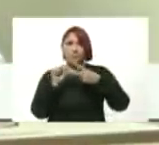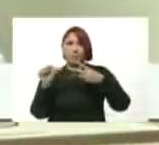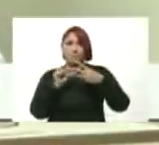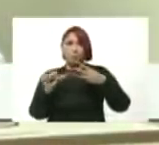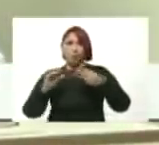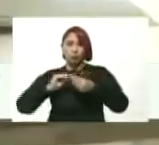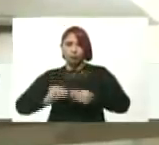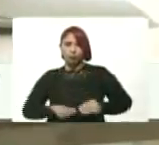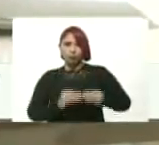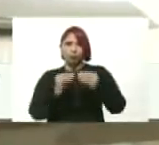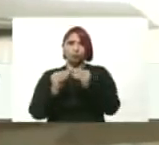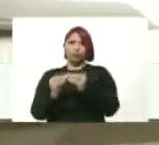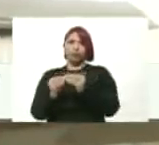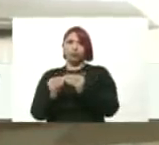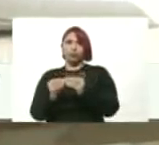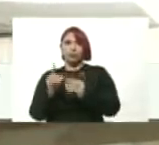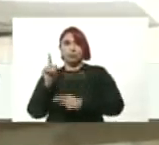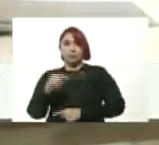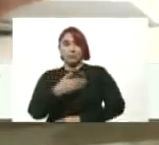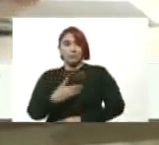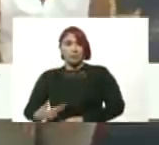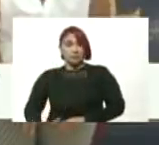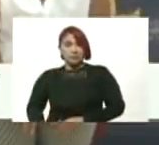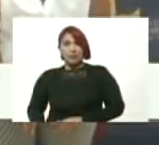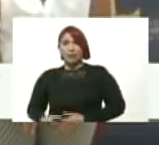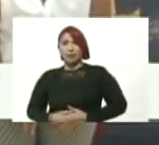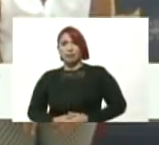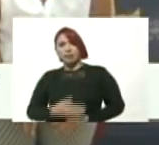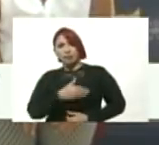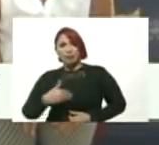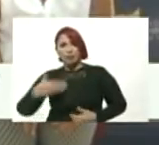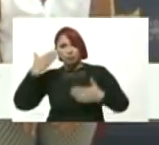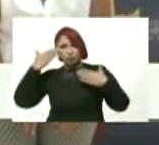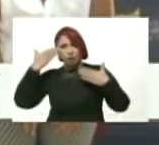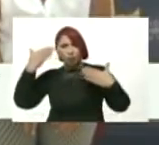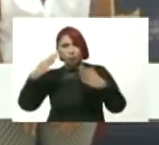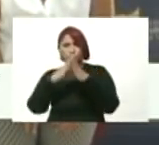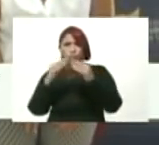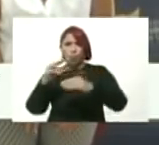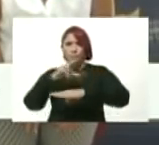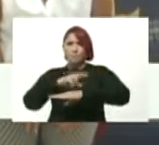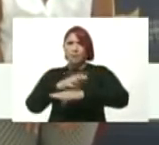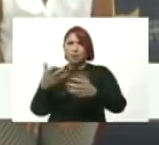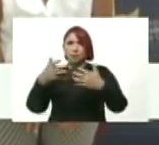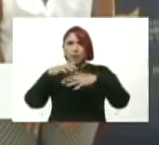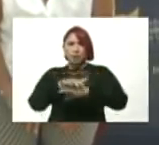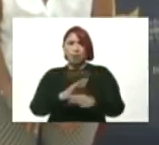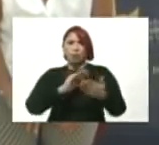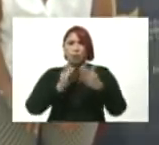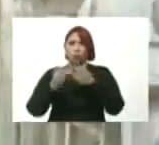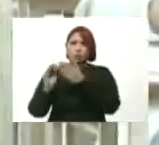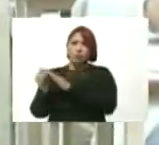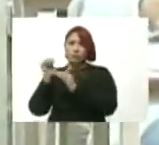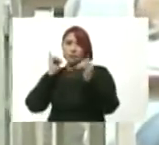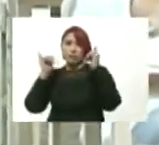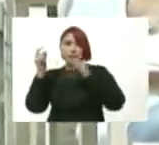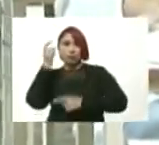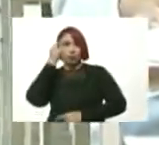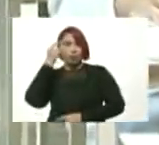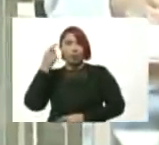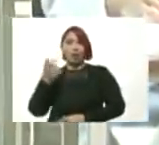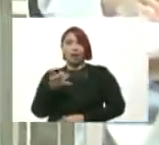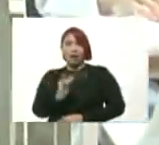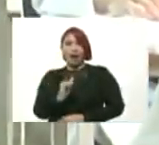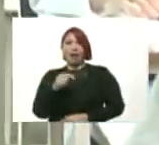y comandante-presidente y aquí queremos enviar un saludo a todos los médicos integrales comunitarios en su día que se encuentran en